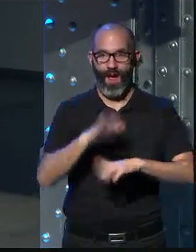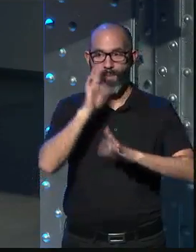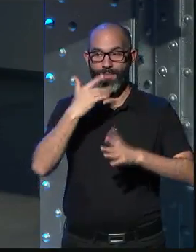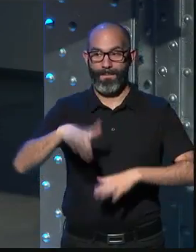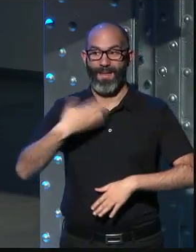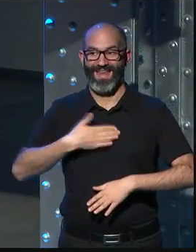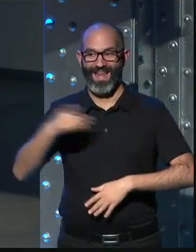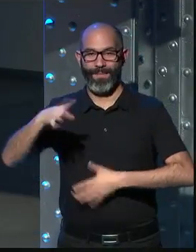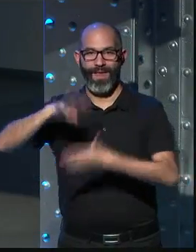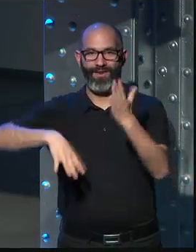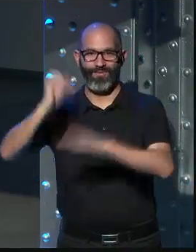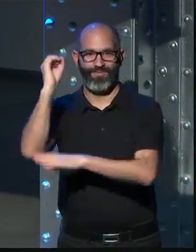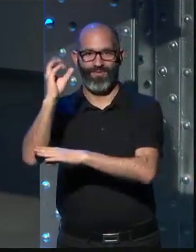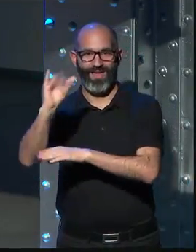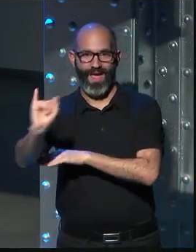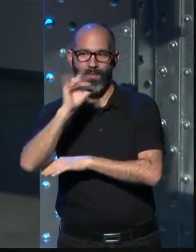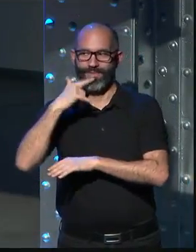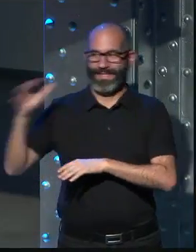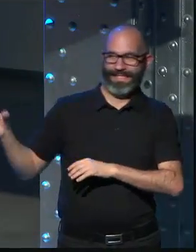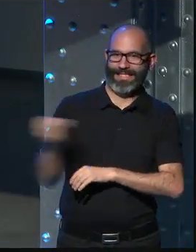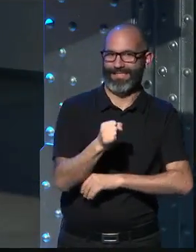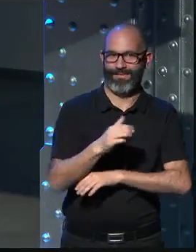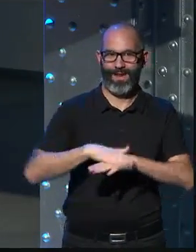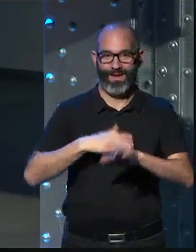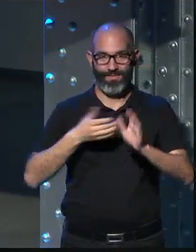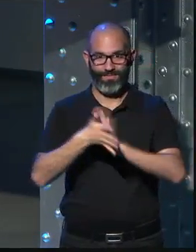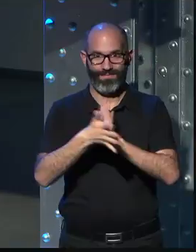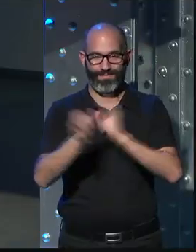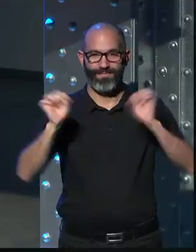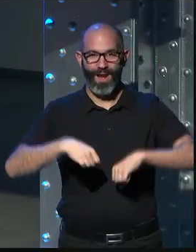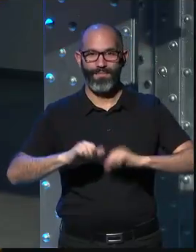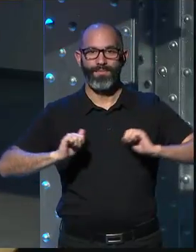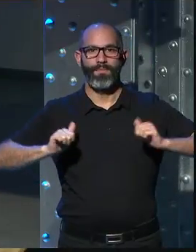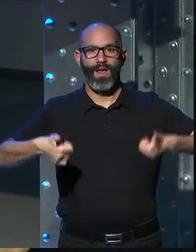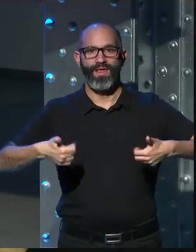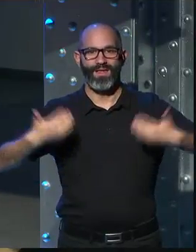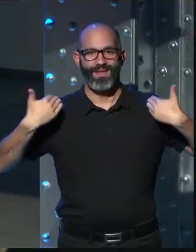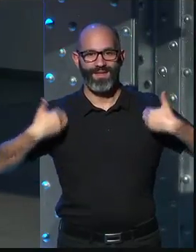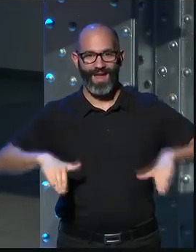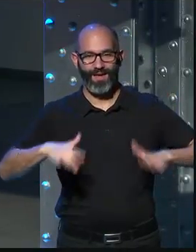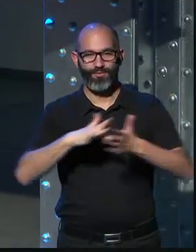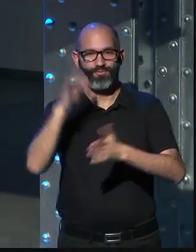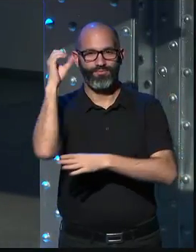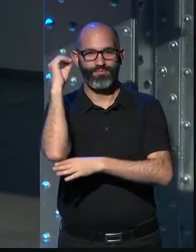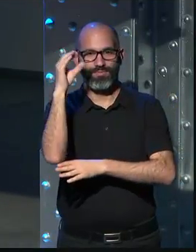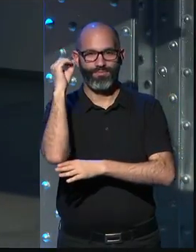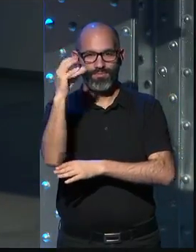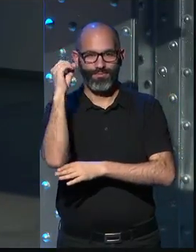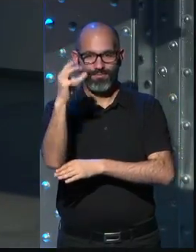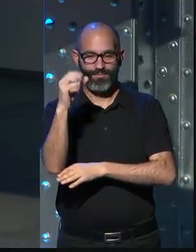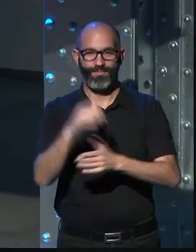por el camino y la hemos traído. Así que vamos a empezar ya este acto.